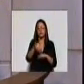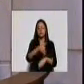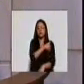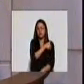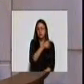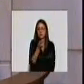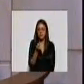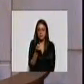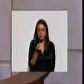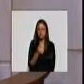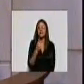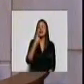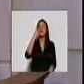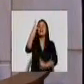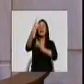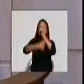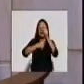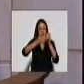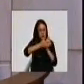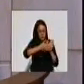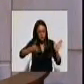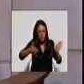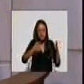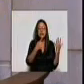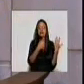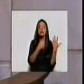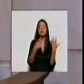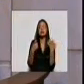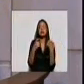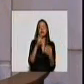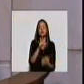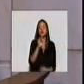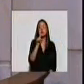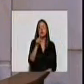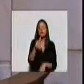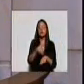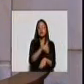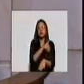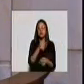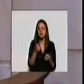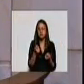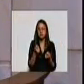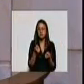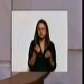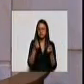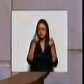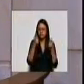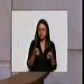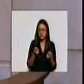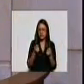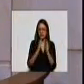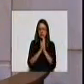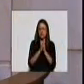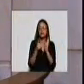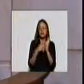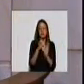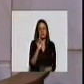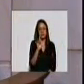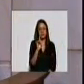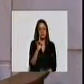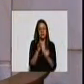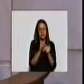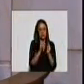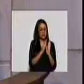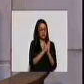de pesos. Al año, 651 mil millones de pesos, o sea, en diciembre del 2015. Y a